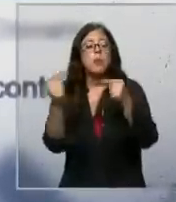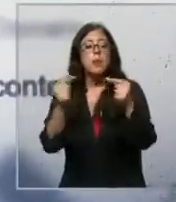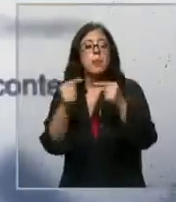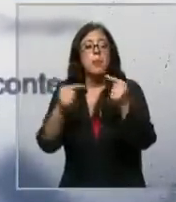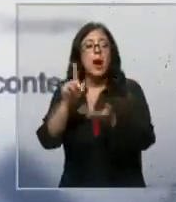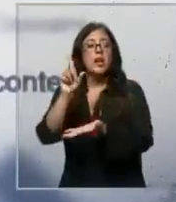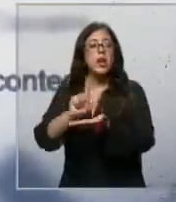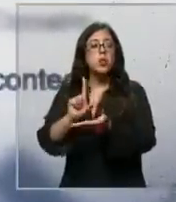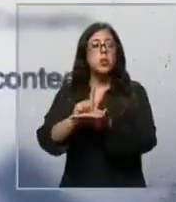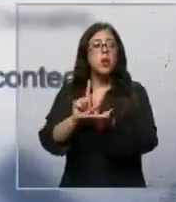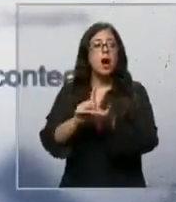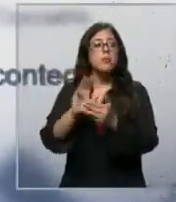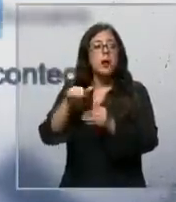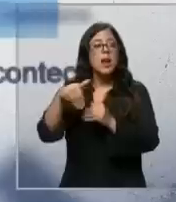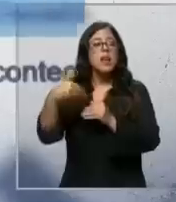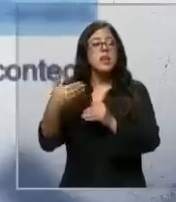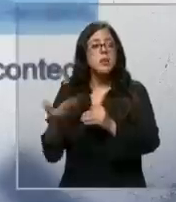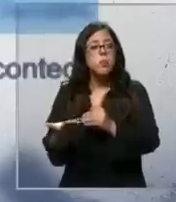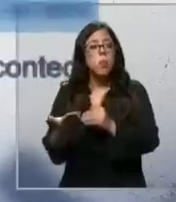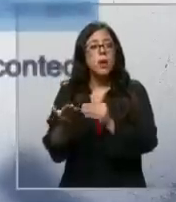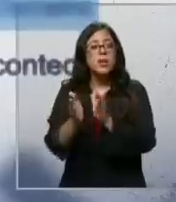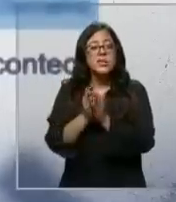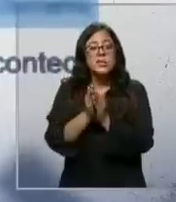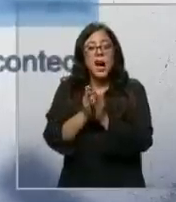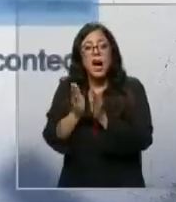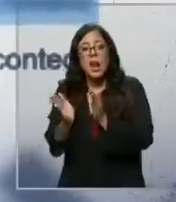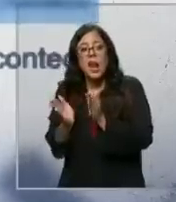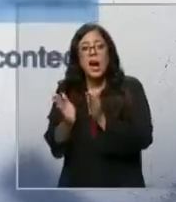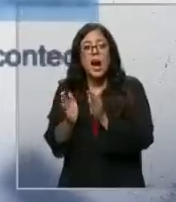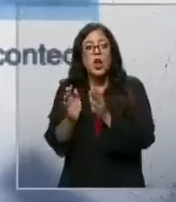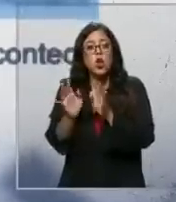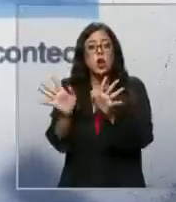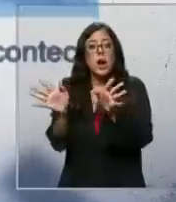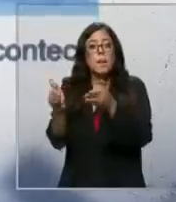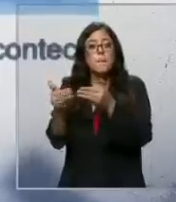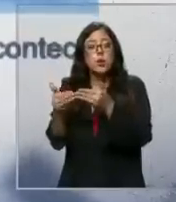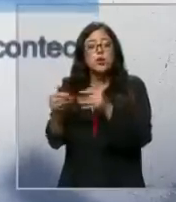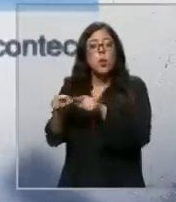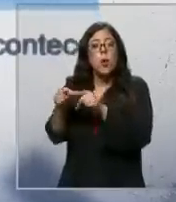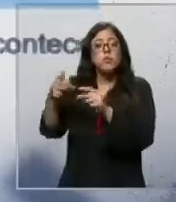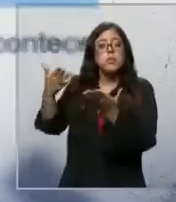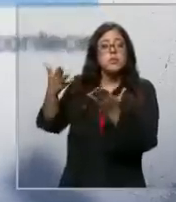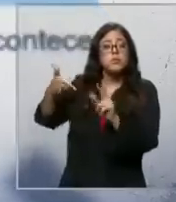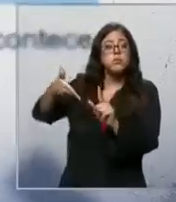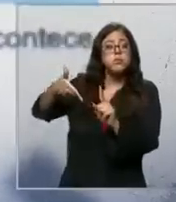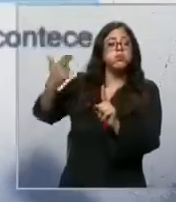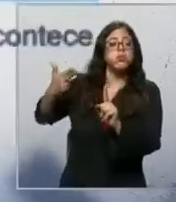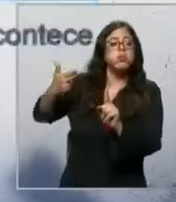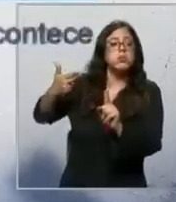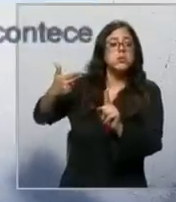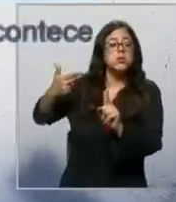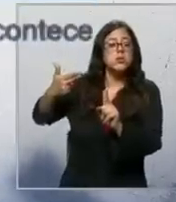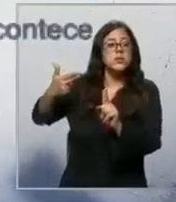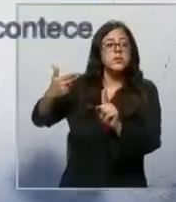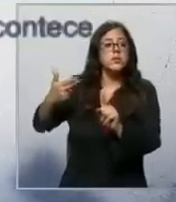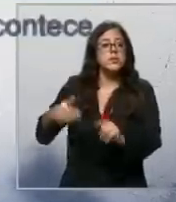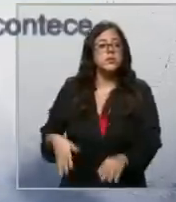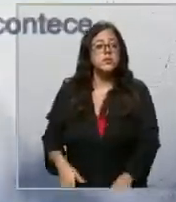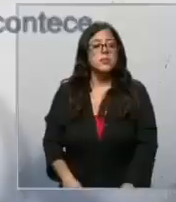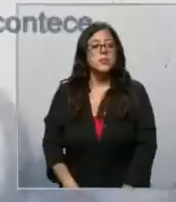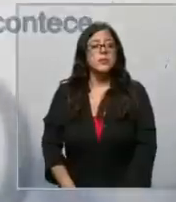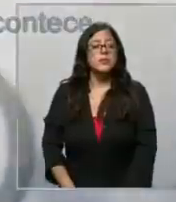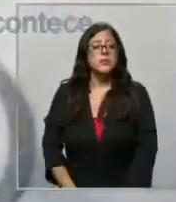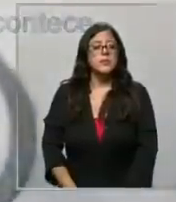en el lugar para posteriormente al lado del portón del inmueble recibir un impacto balístico por el costado derecho de su